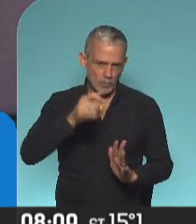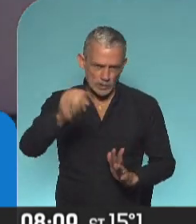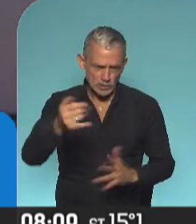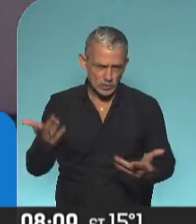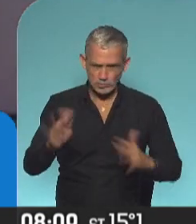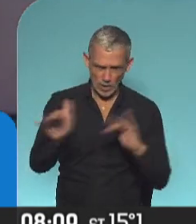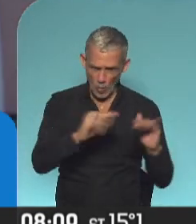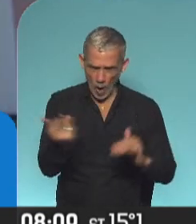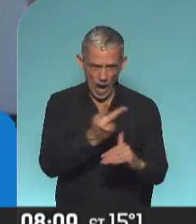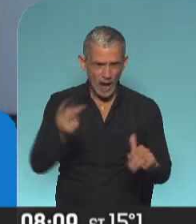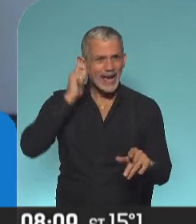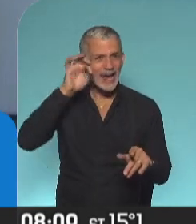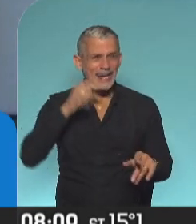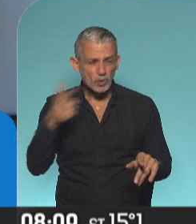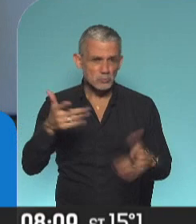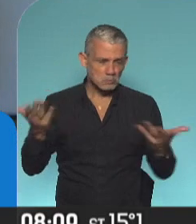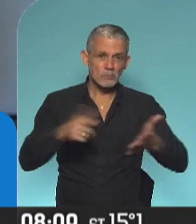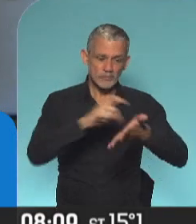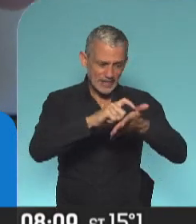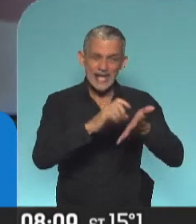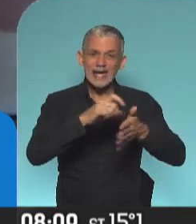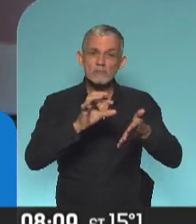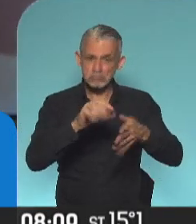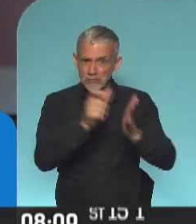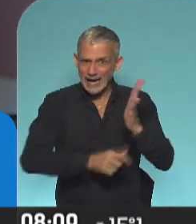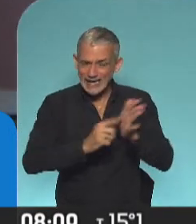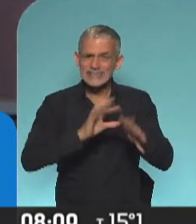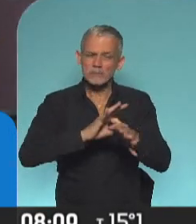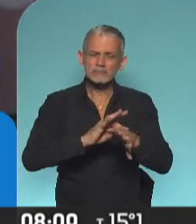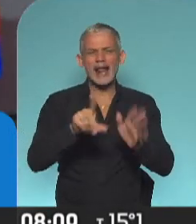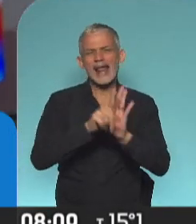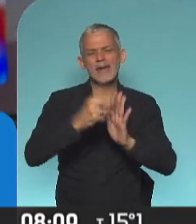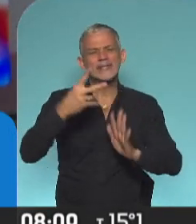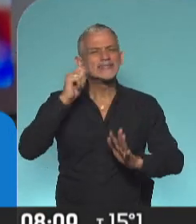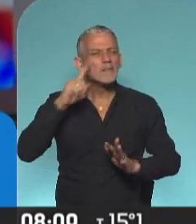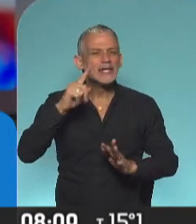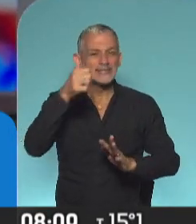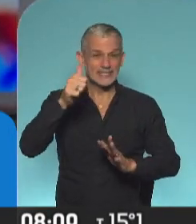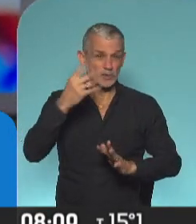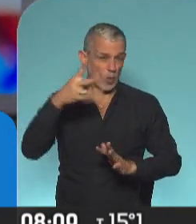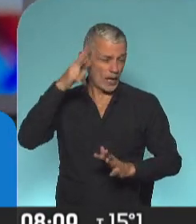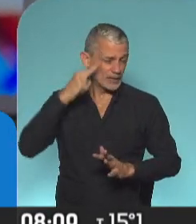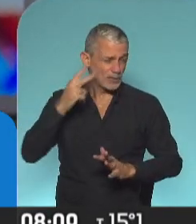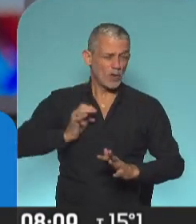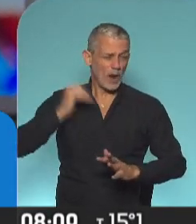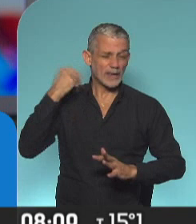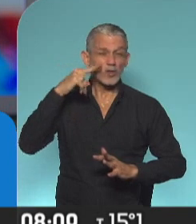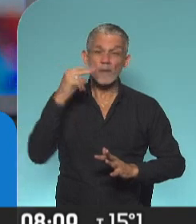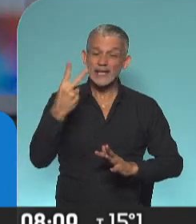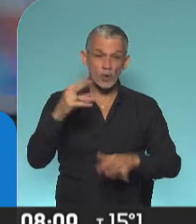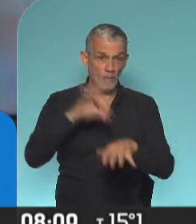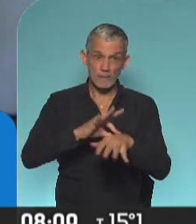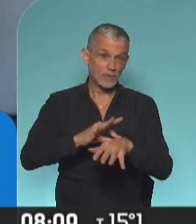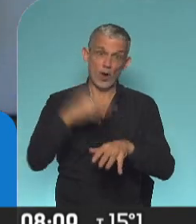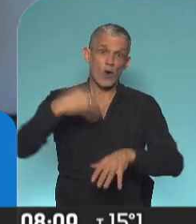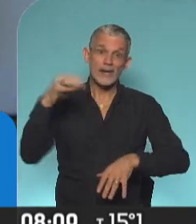que sí, y de hecho nuestra receta electrónica, vos sabés que de acuerdo a la ley 26.649 del año 2002, los médicos estamos